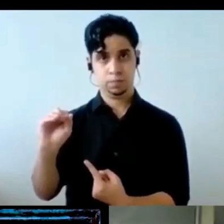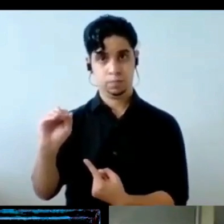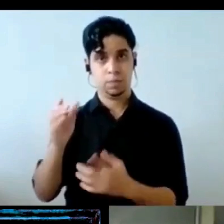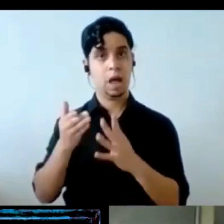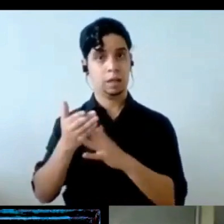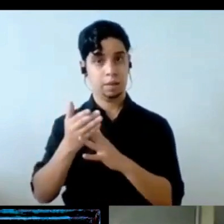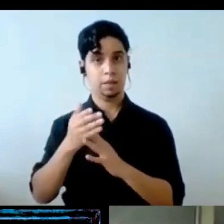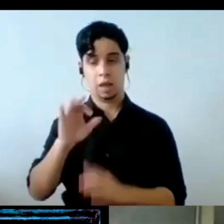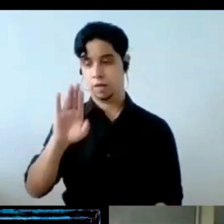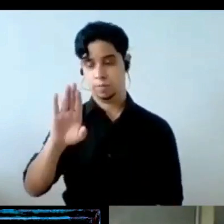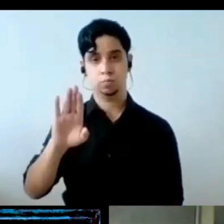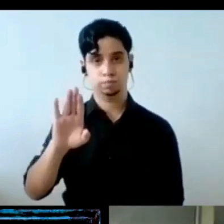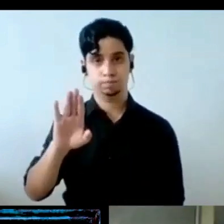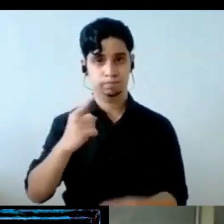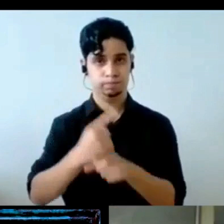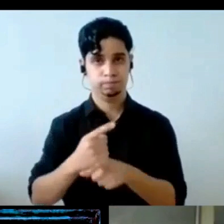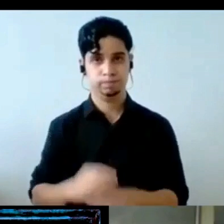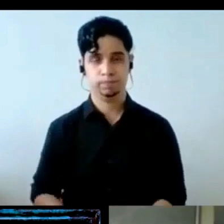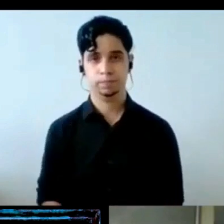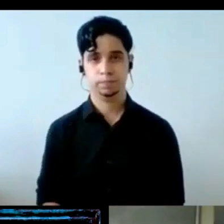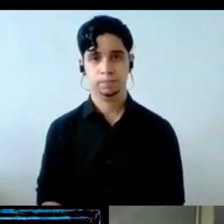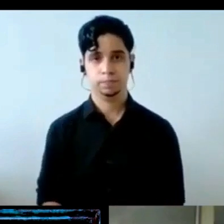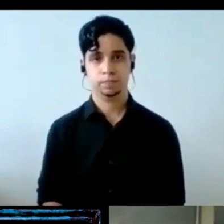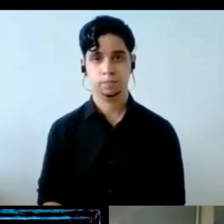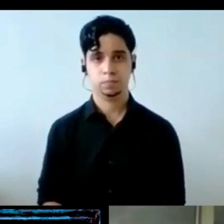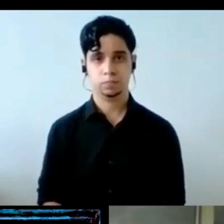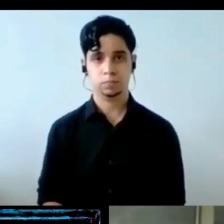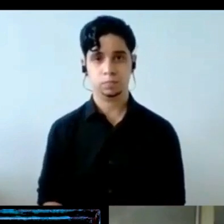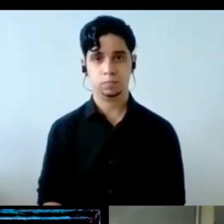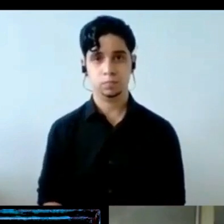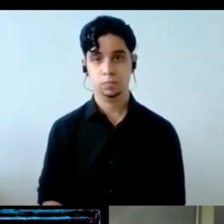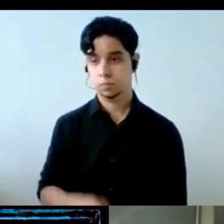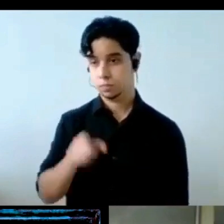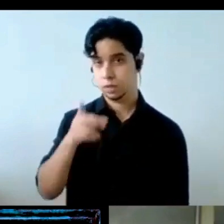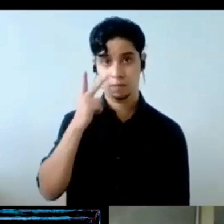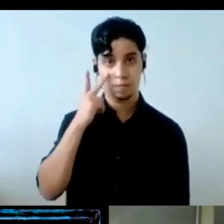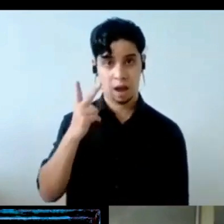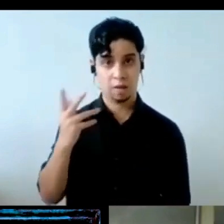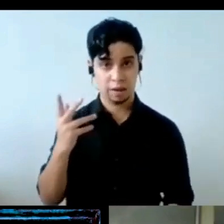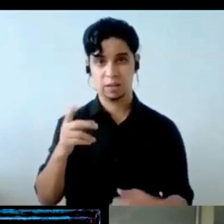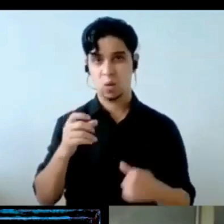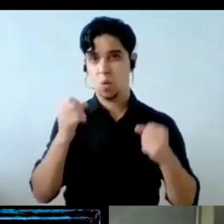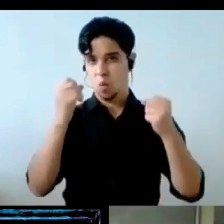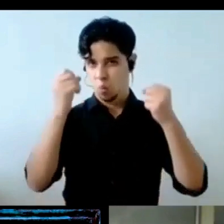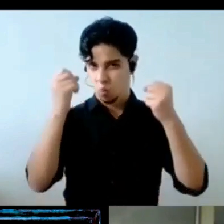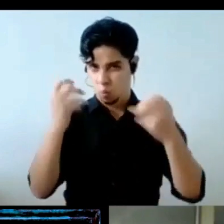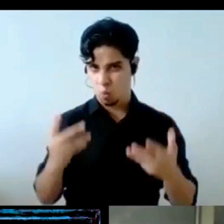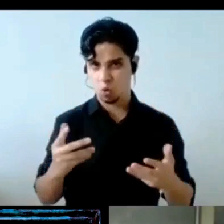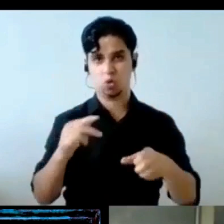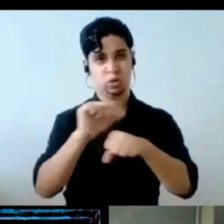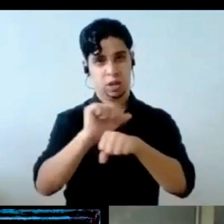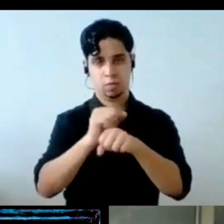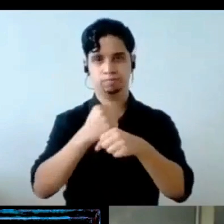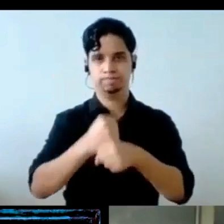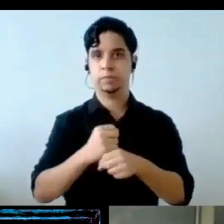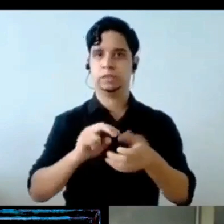En Facebook, correcto. Y entonces ahí va a haber no un catálogo, sino un muestrario de trabajo realizado. Recuerde que es un trabajo